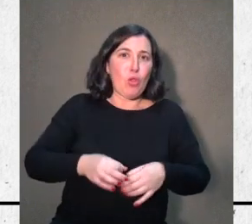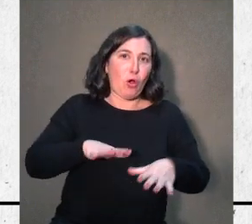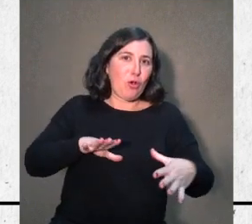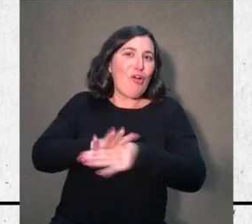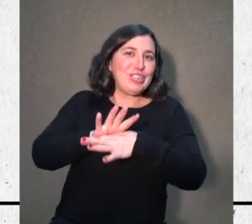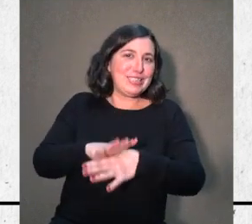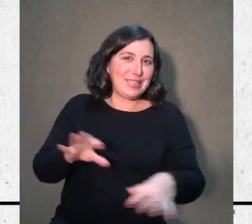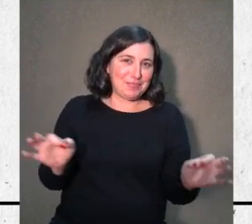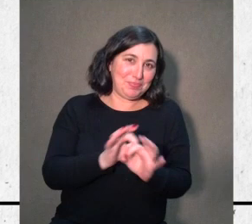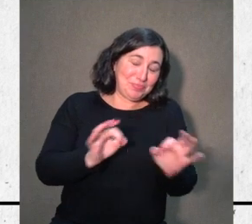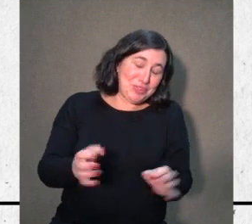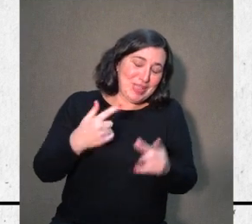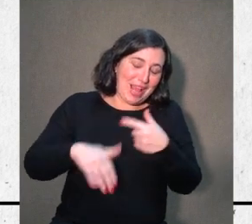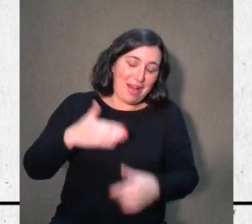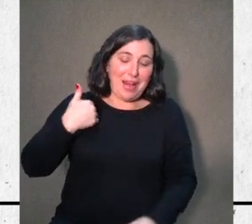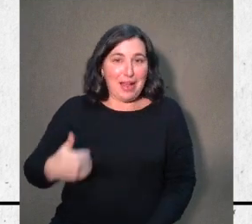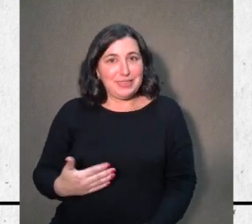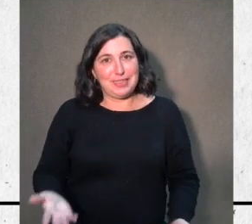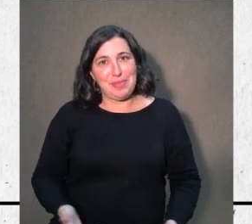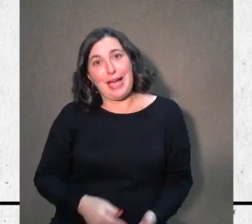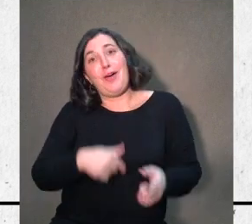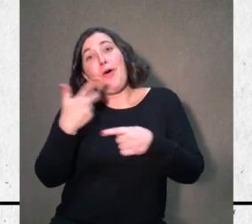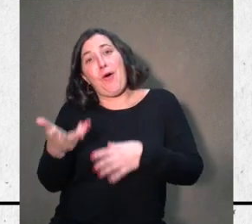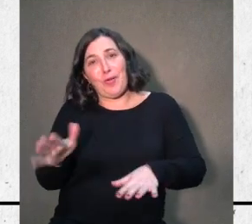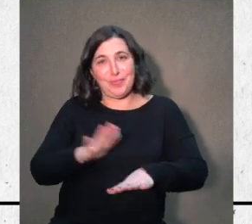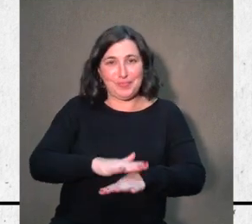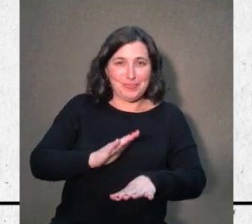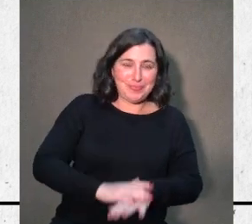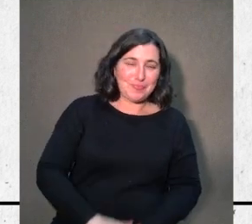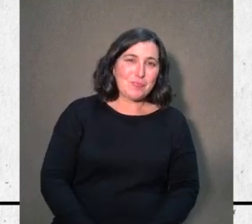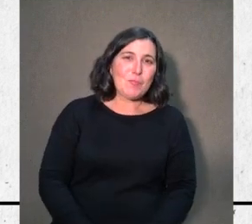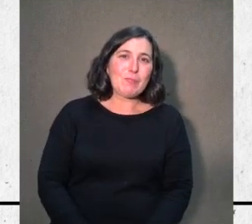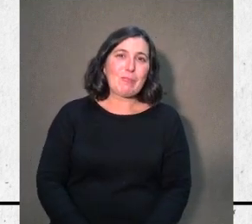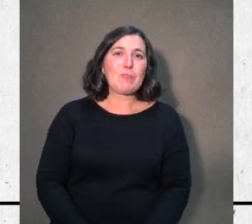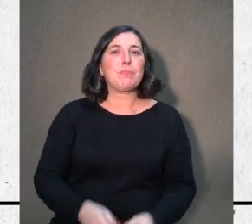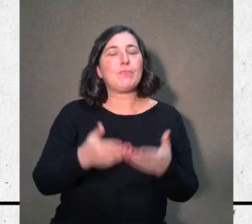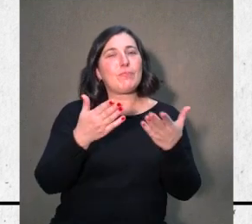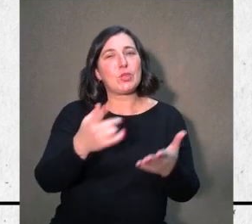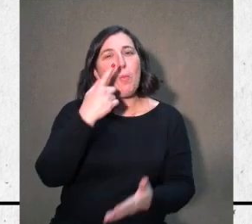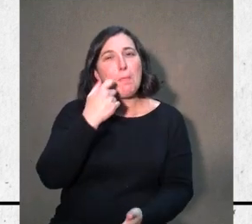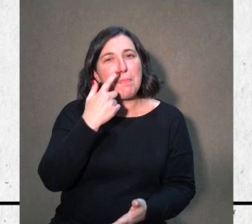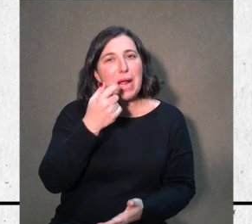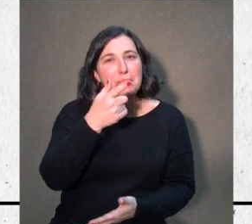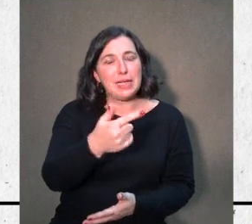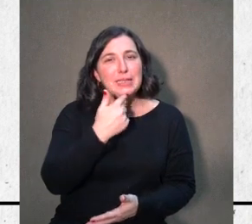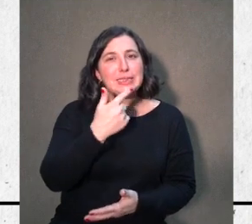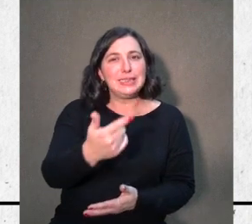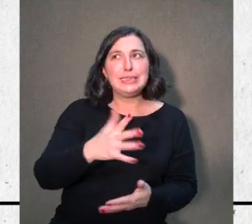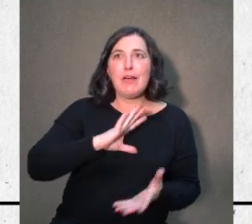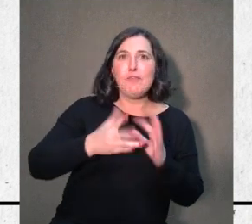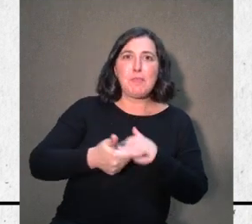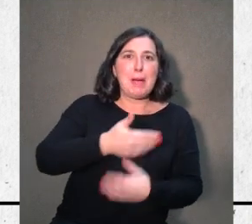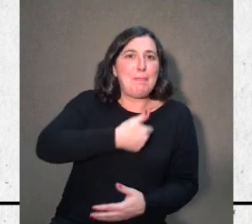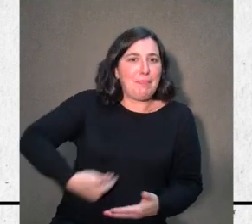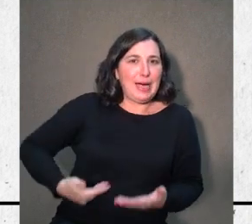A otro tiempo. Elisa, de tu papá que era más que un docente, un maestro, ¿no? Un referente de